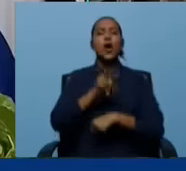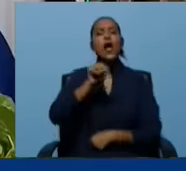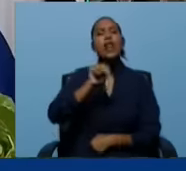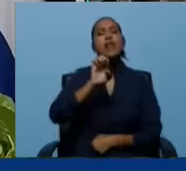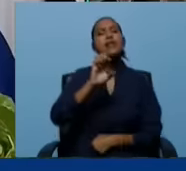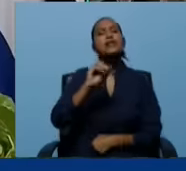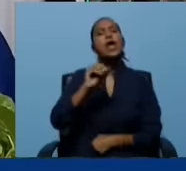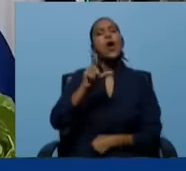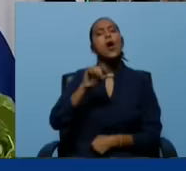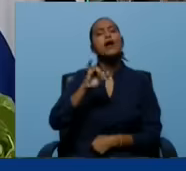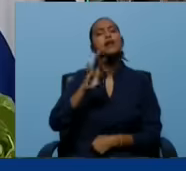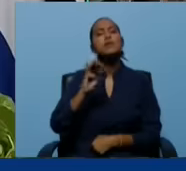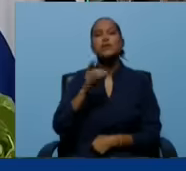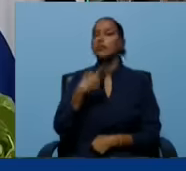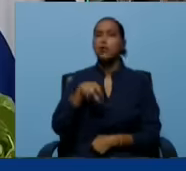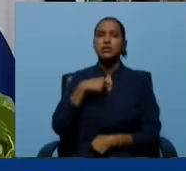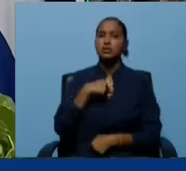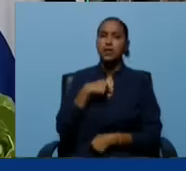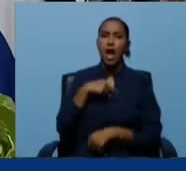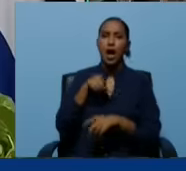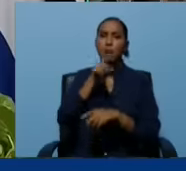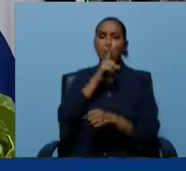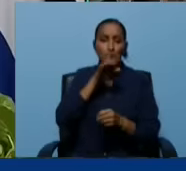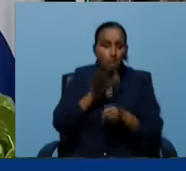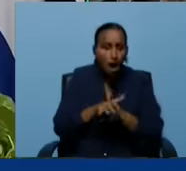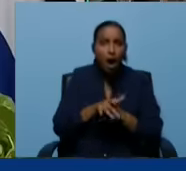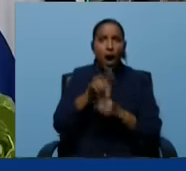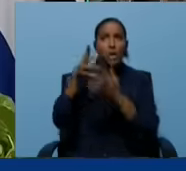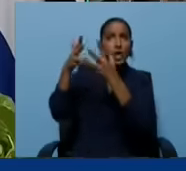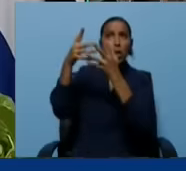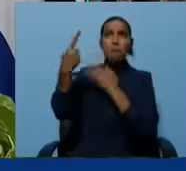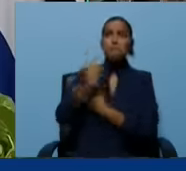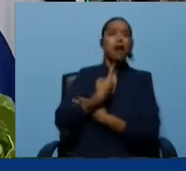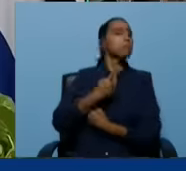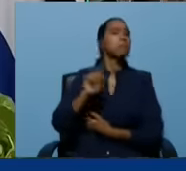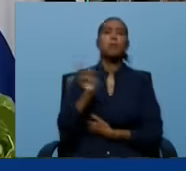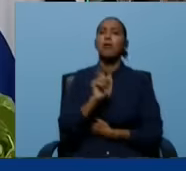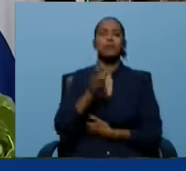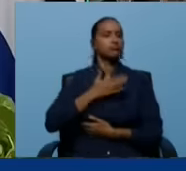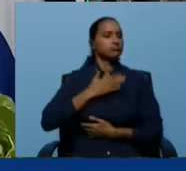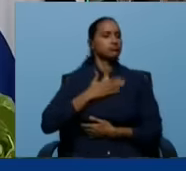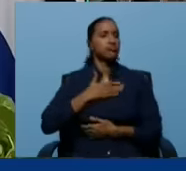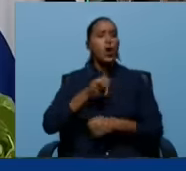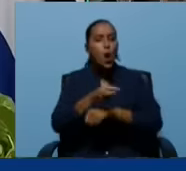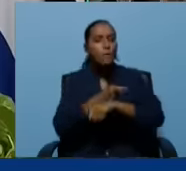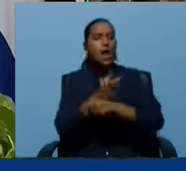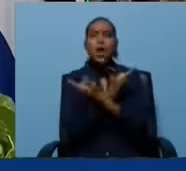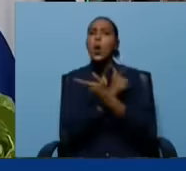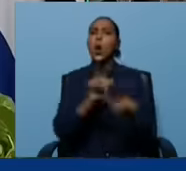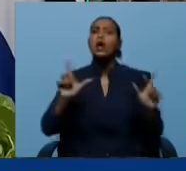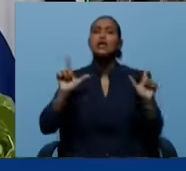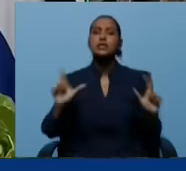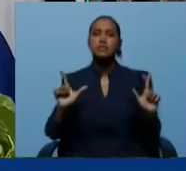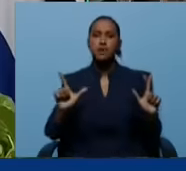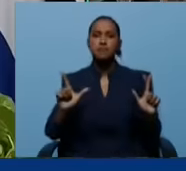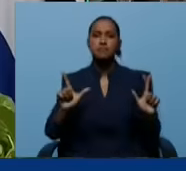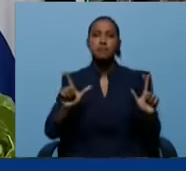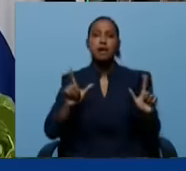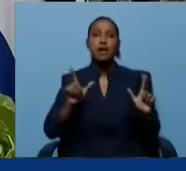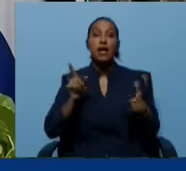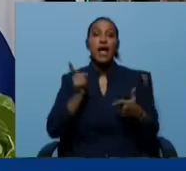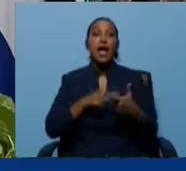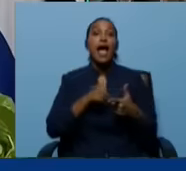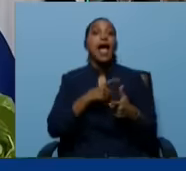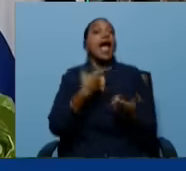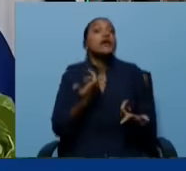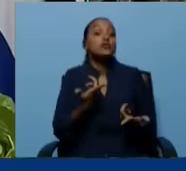no le hacía caso a los yanquis. El pecado del gobierno liberal era tener